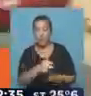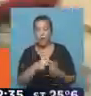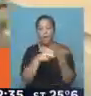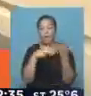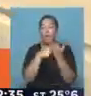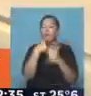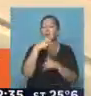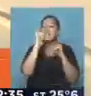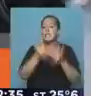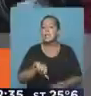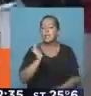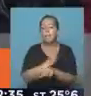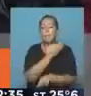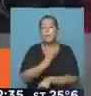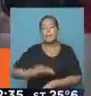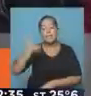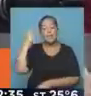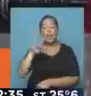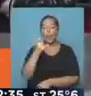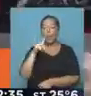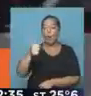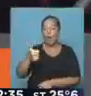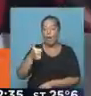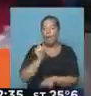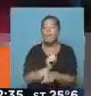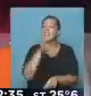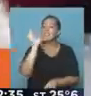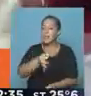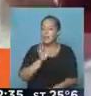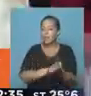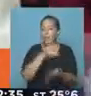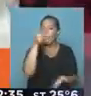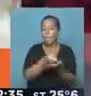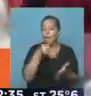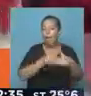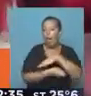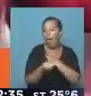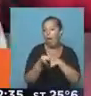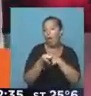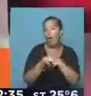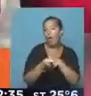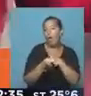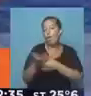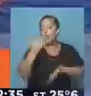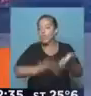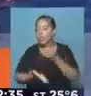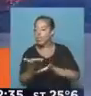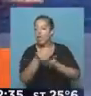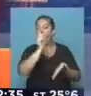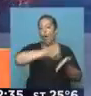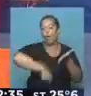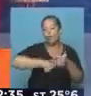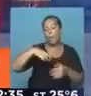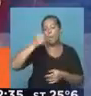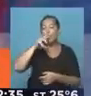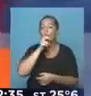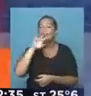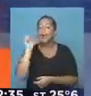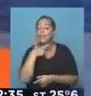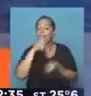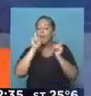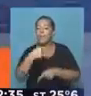aseguran que el entonces presidente Lula da Silva estaba al tanto de los pagos a cambio de contratos con petrobras lo mismo